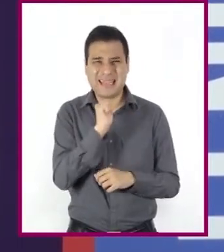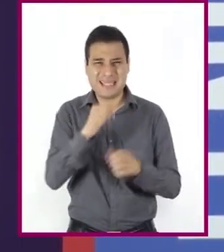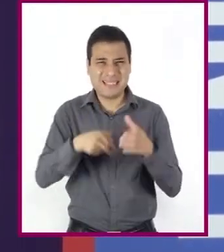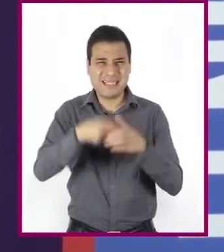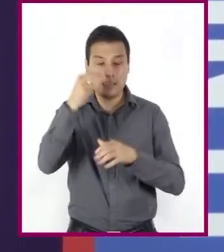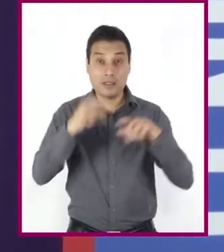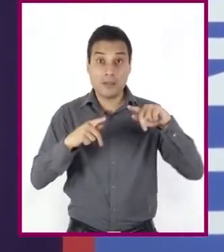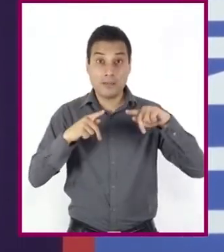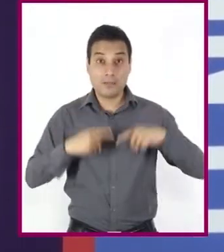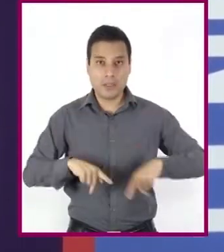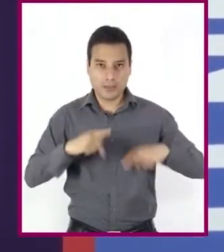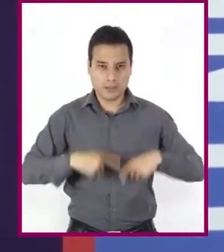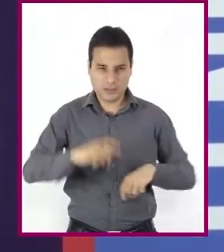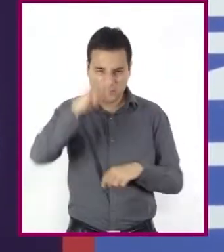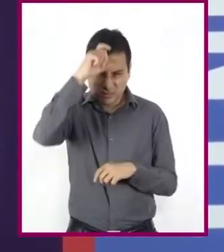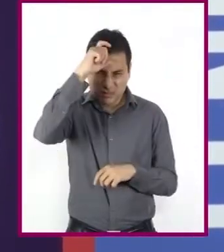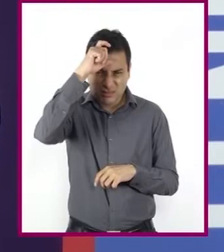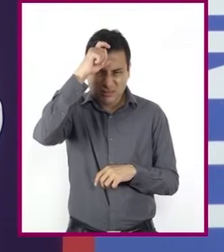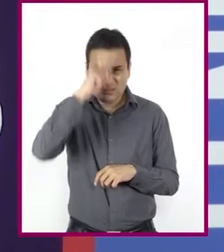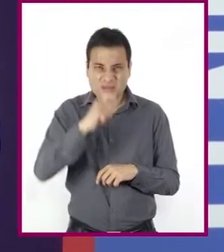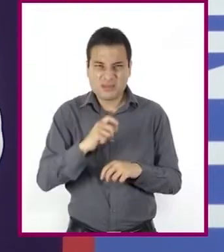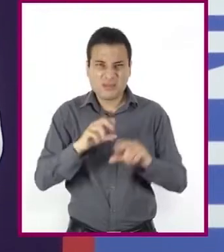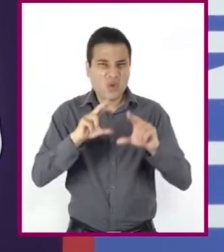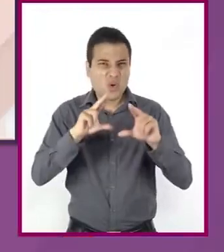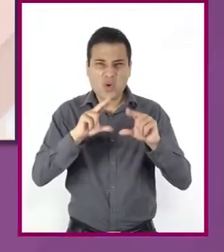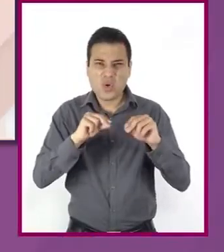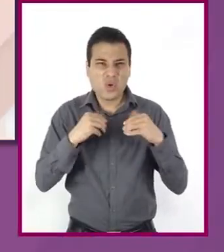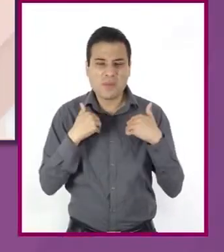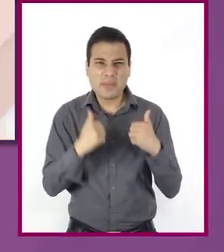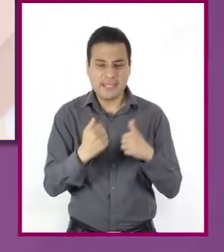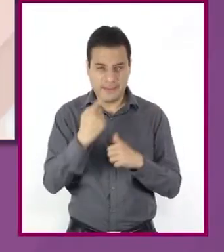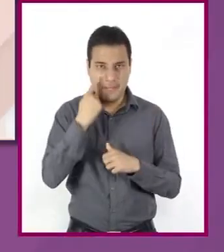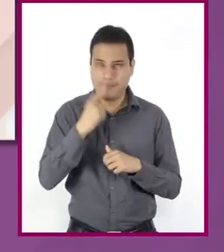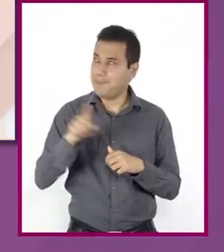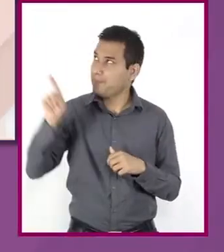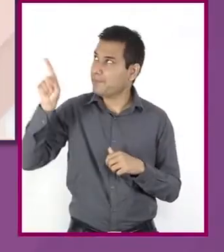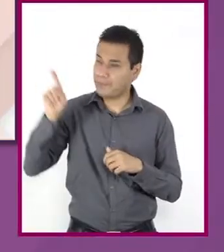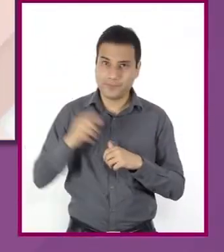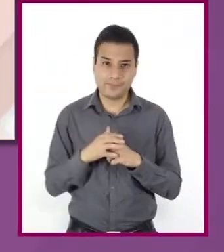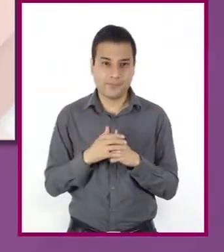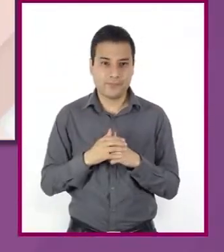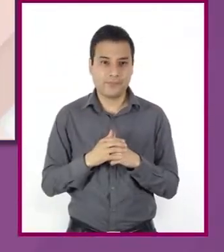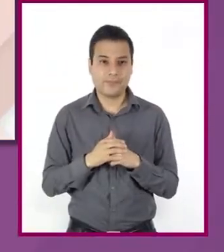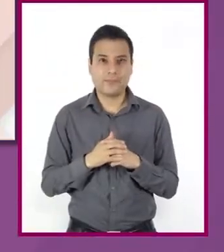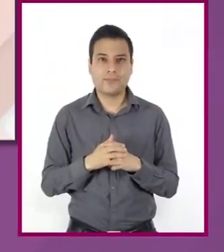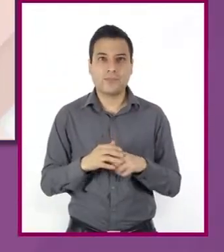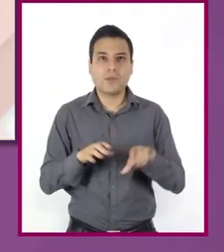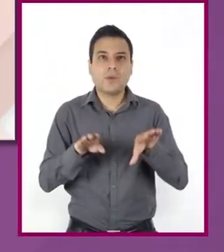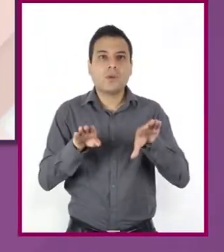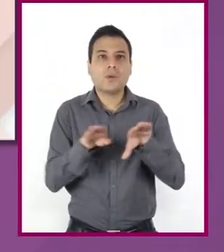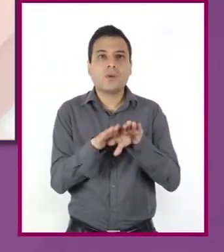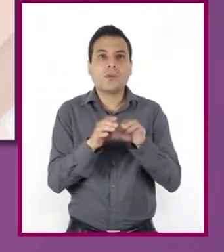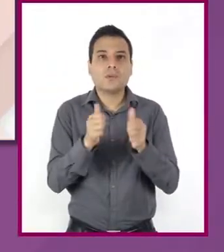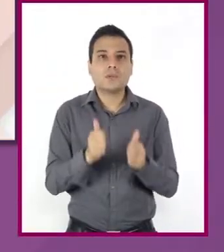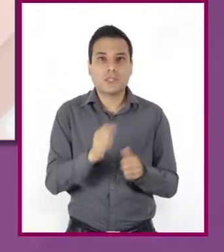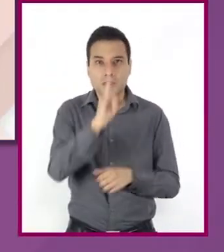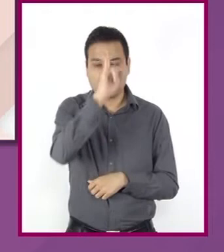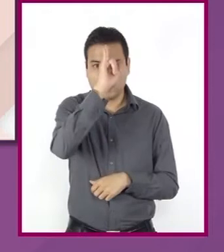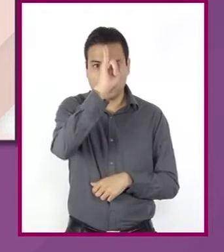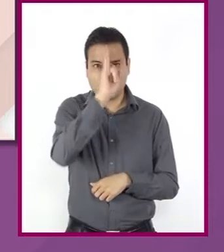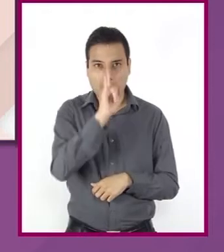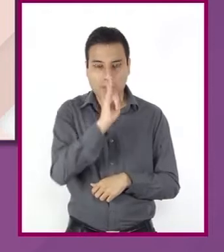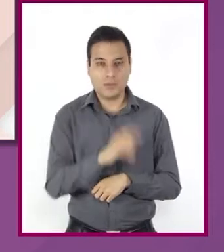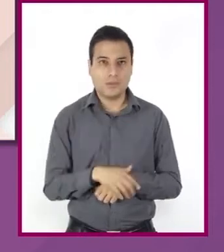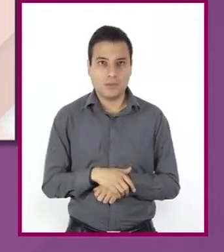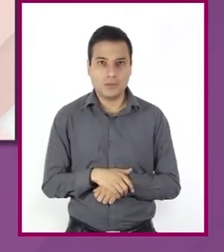complicado saber cuál es su verdadera intención. Veamos. ¿Cómo estás, guapo? Pero, poniendo